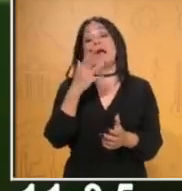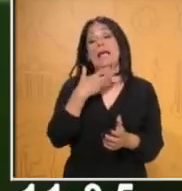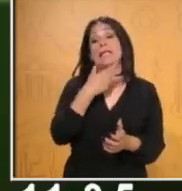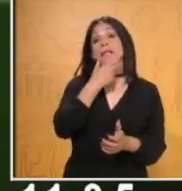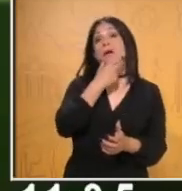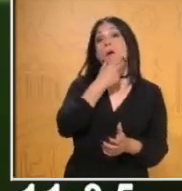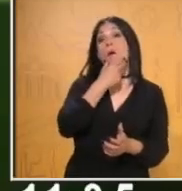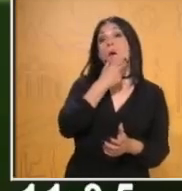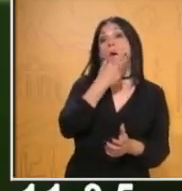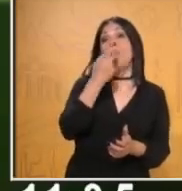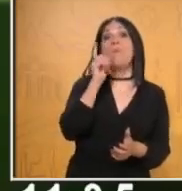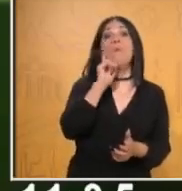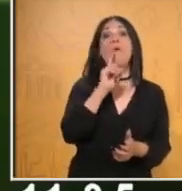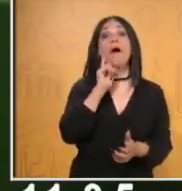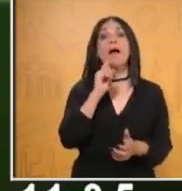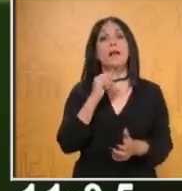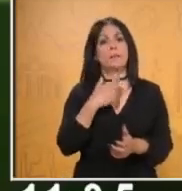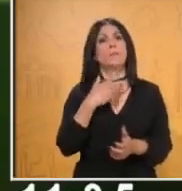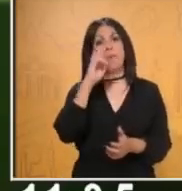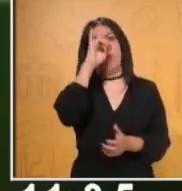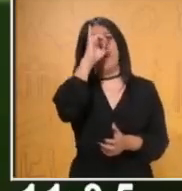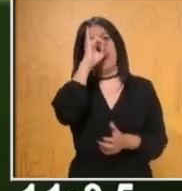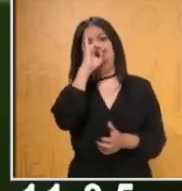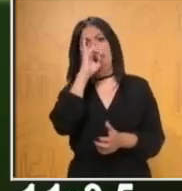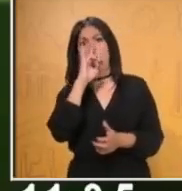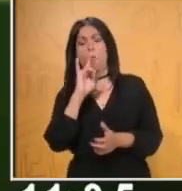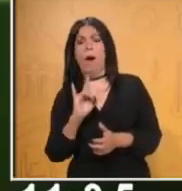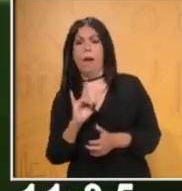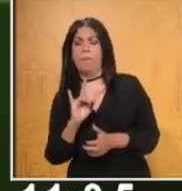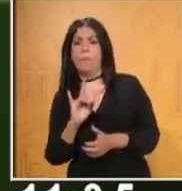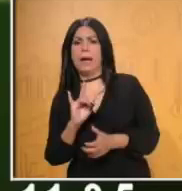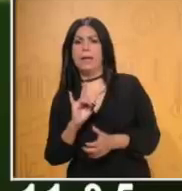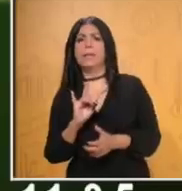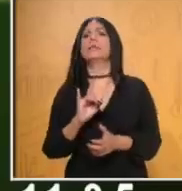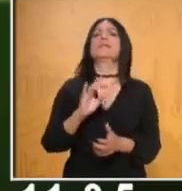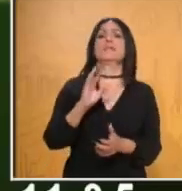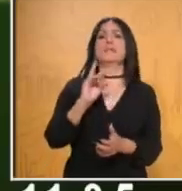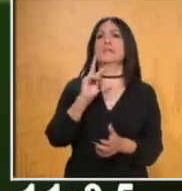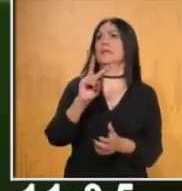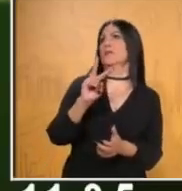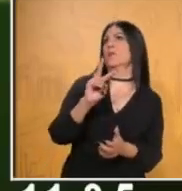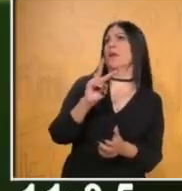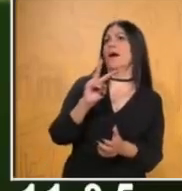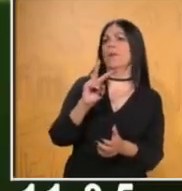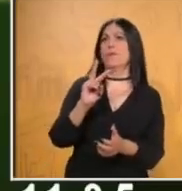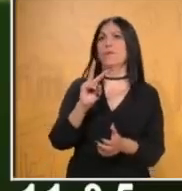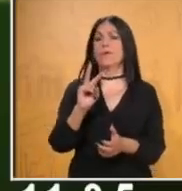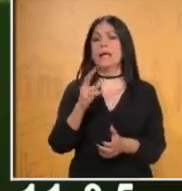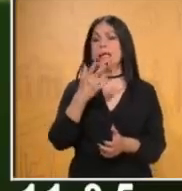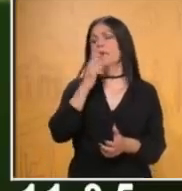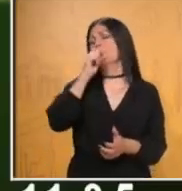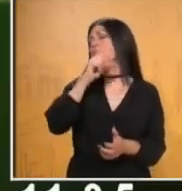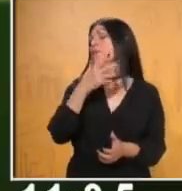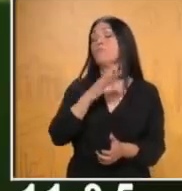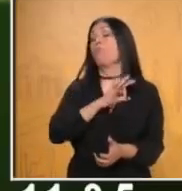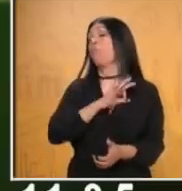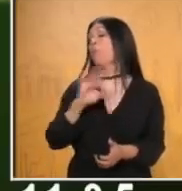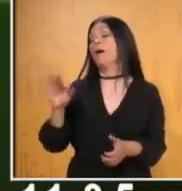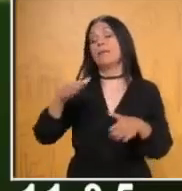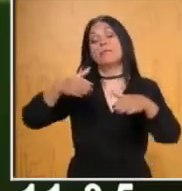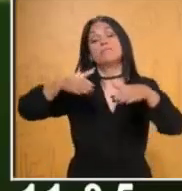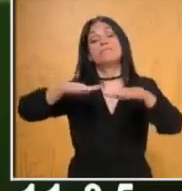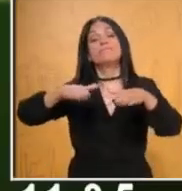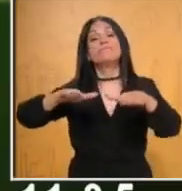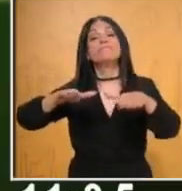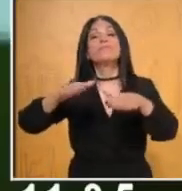una rueca. El rey, francamente contento con dicha cualidad de la muchacha, no lo dudó un instante